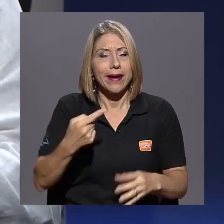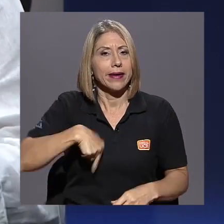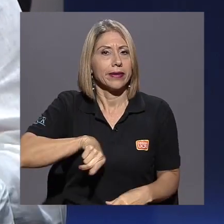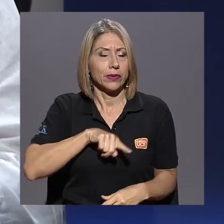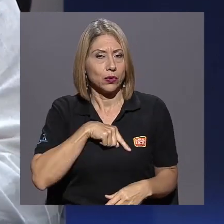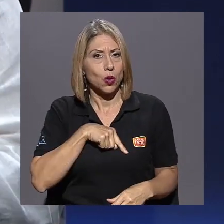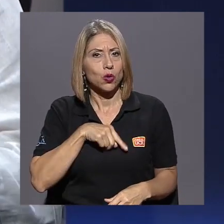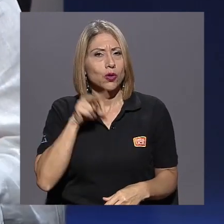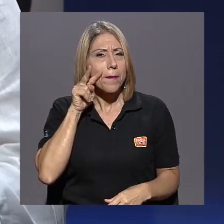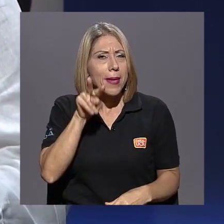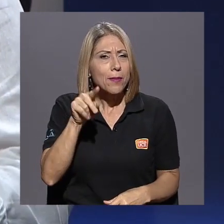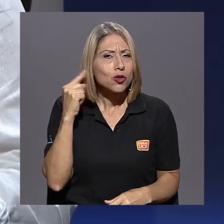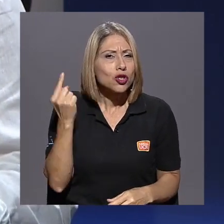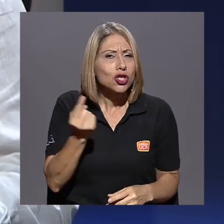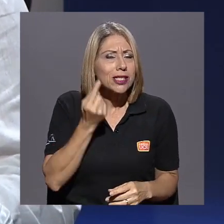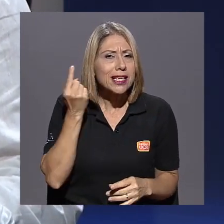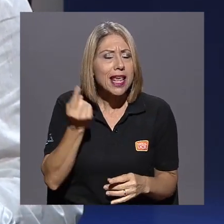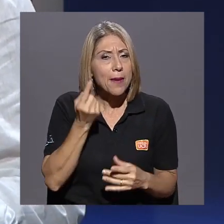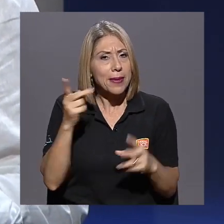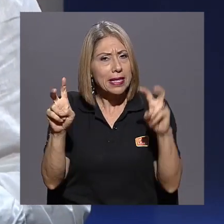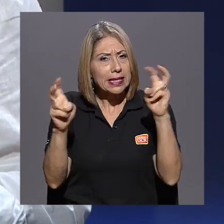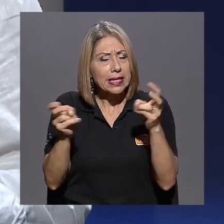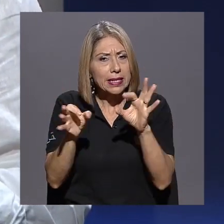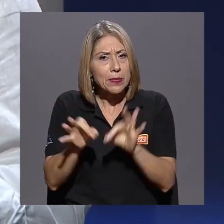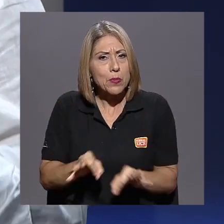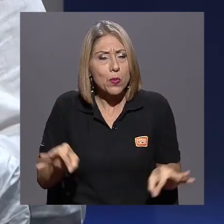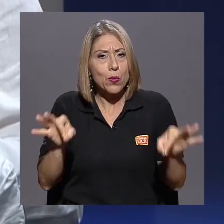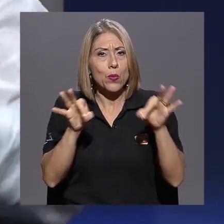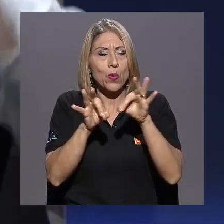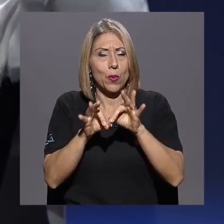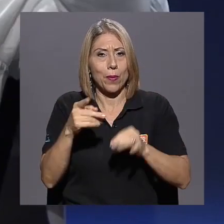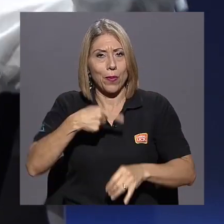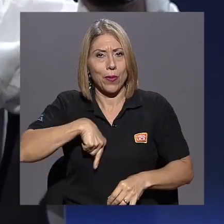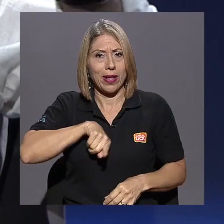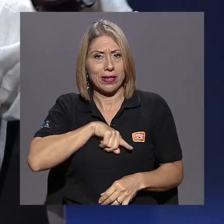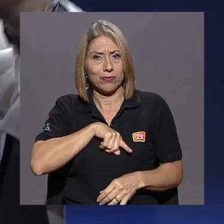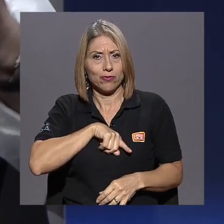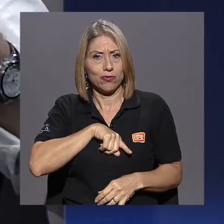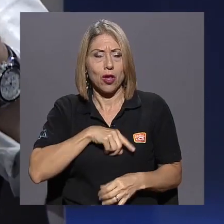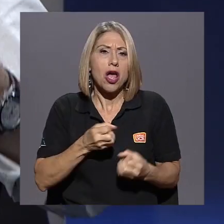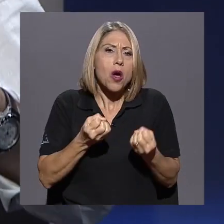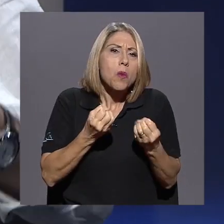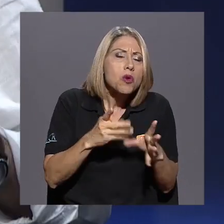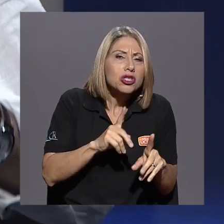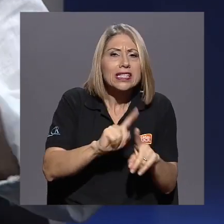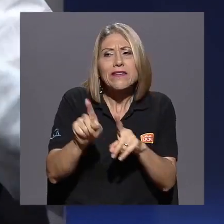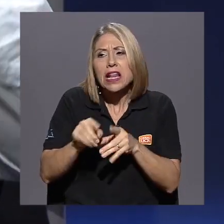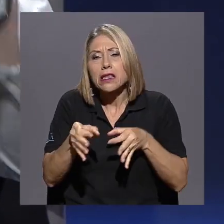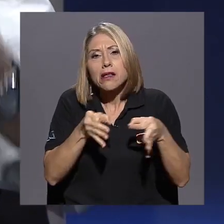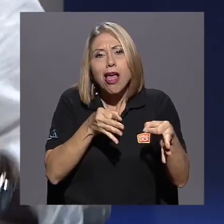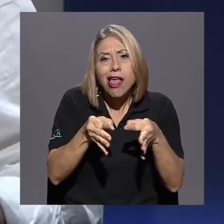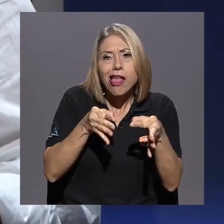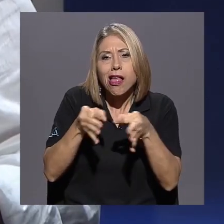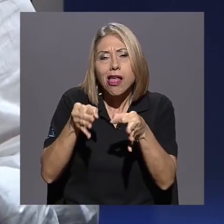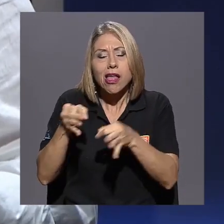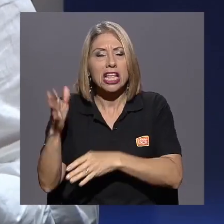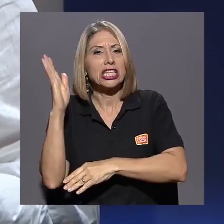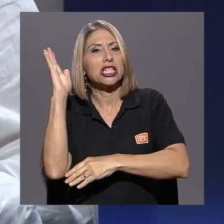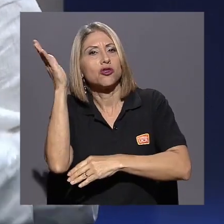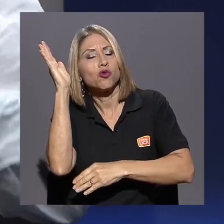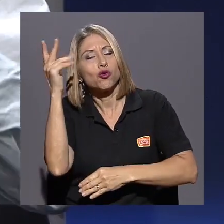son siempre puntos de partida muy importantes para nosotros por un lado muchos discursos no queremos discursos